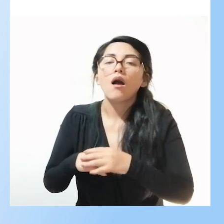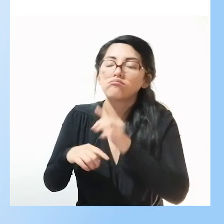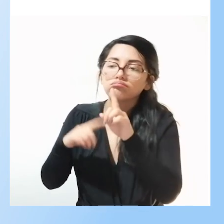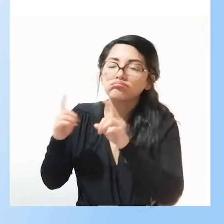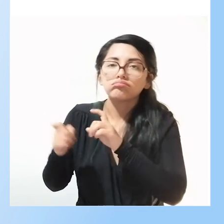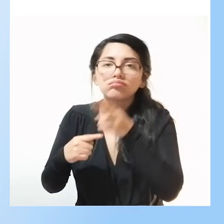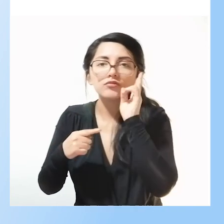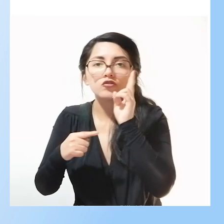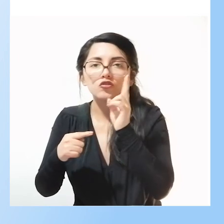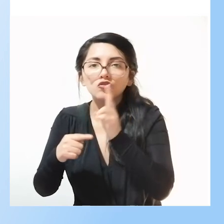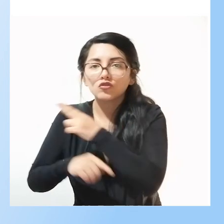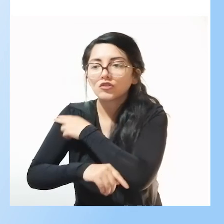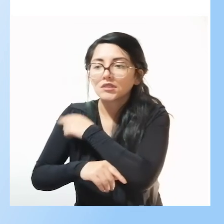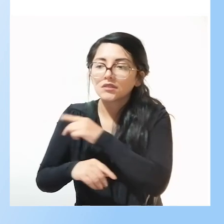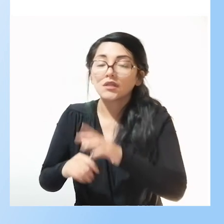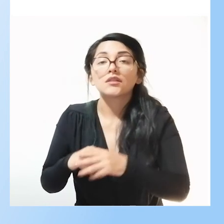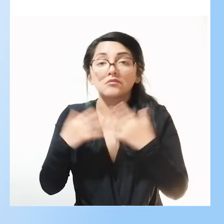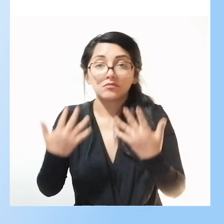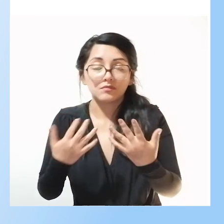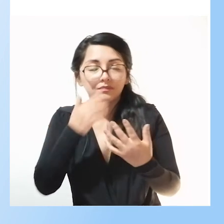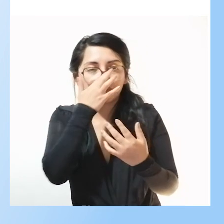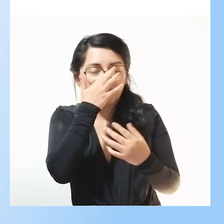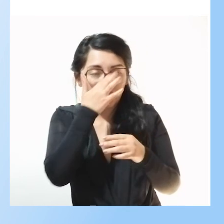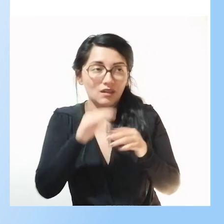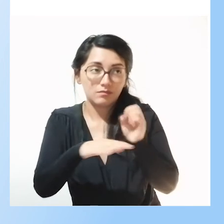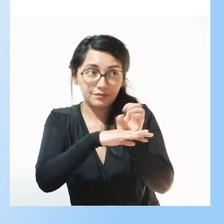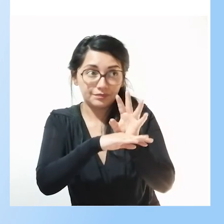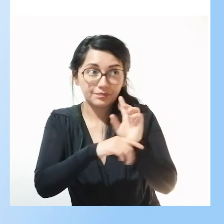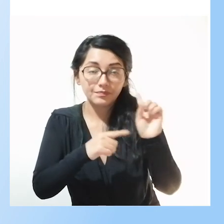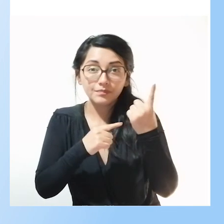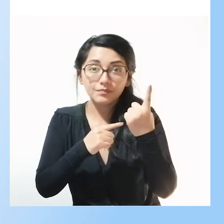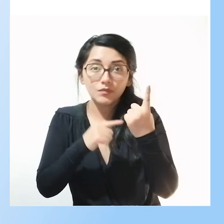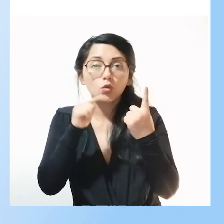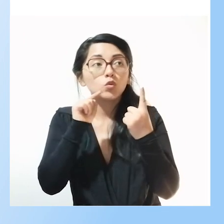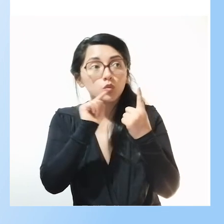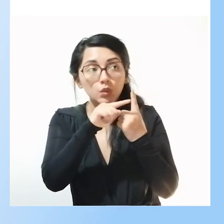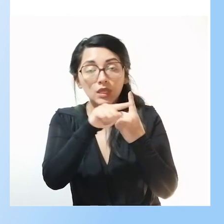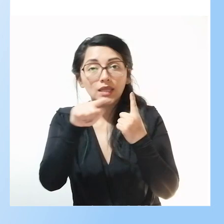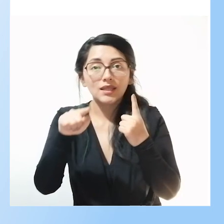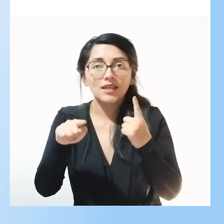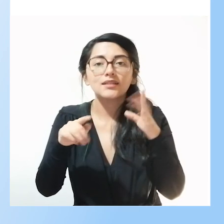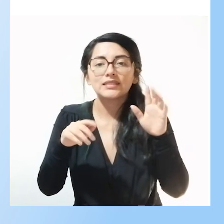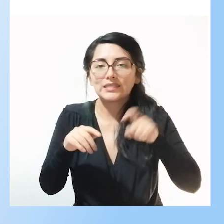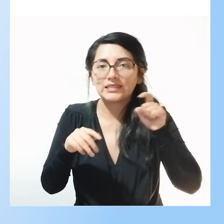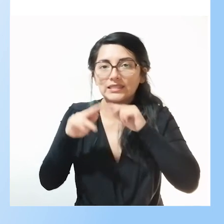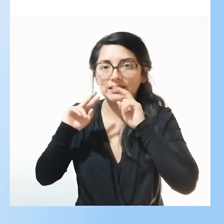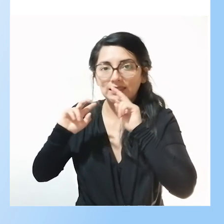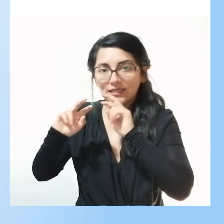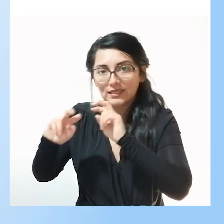Por tanto, mi recomendación es establecer mecanismos de investigación